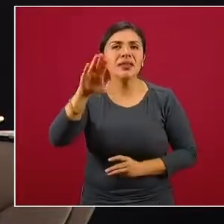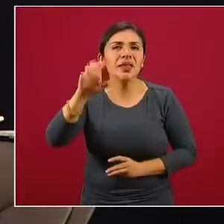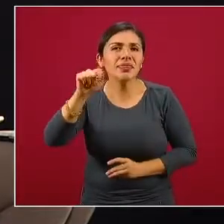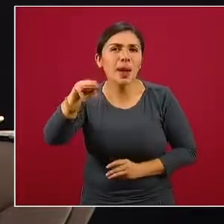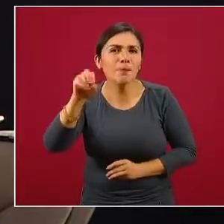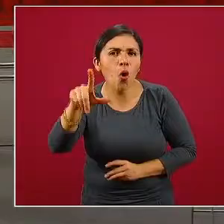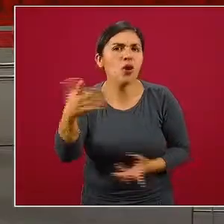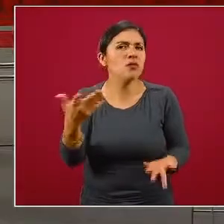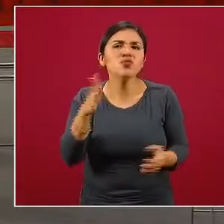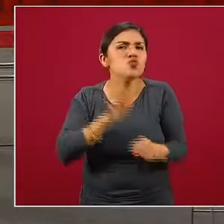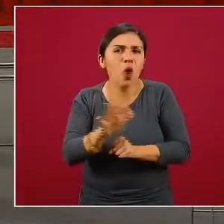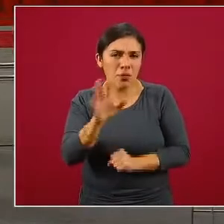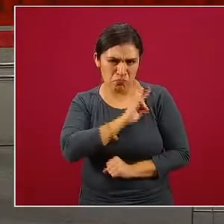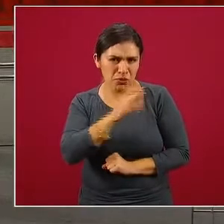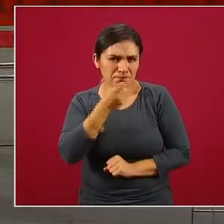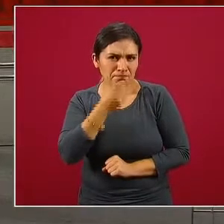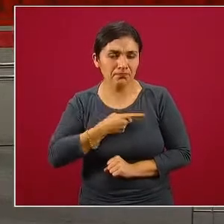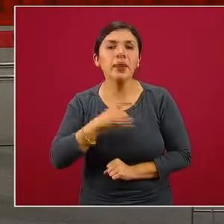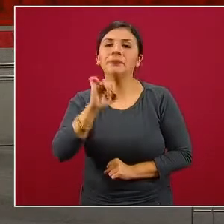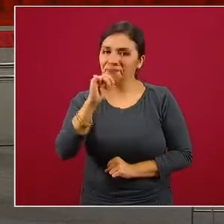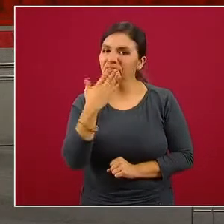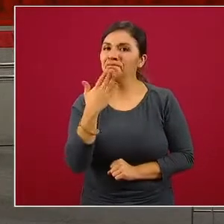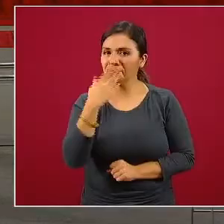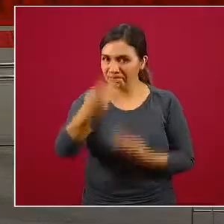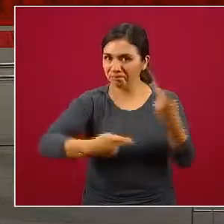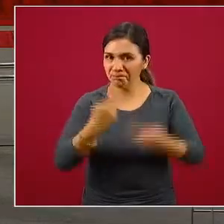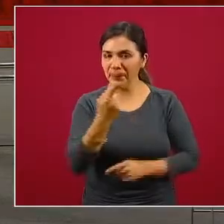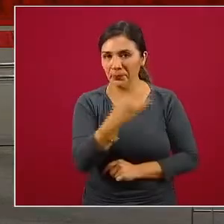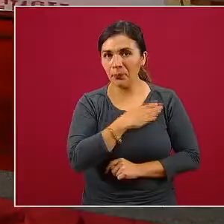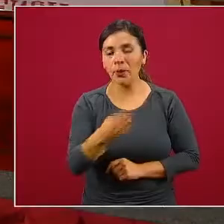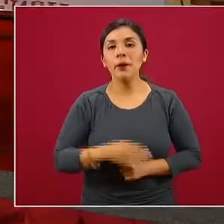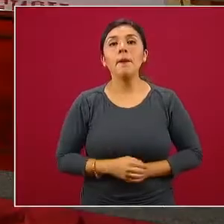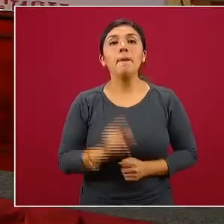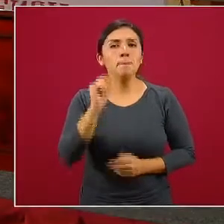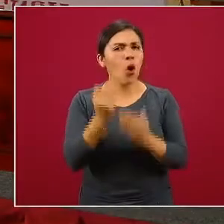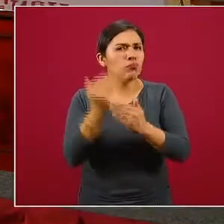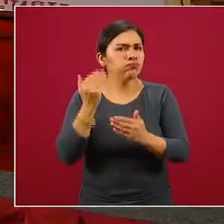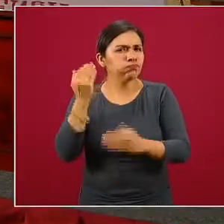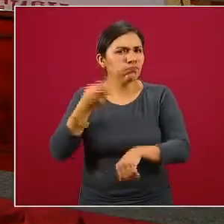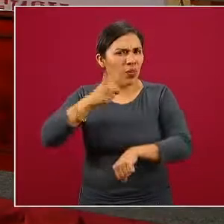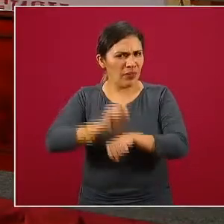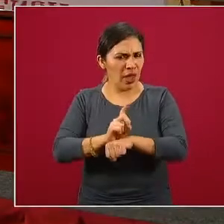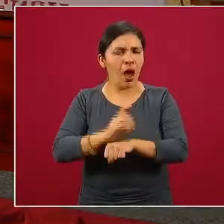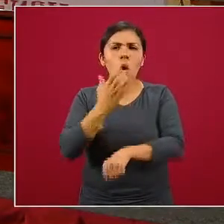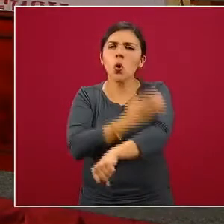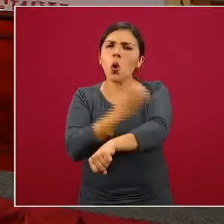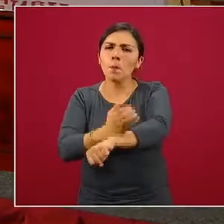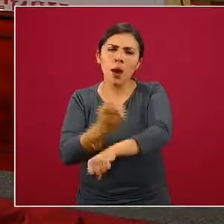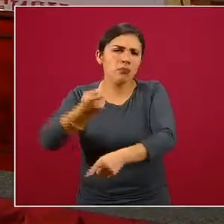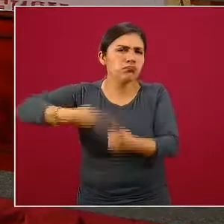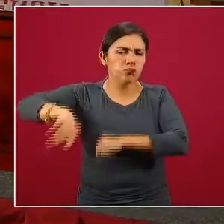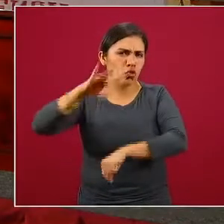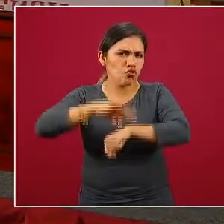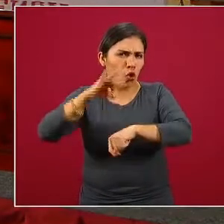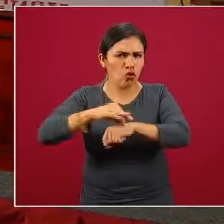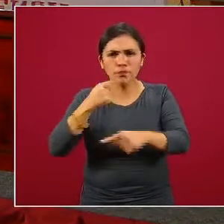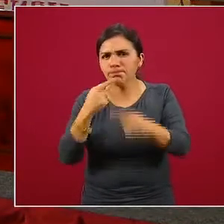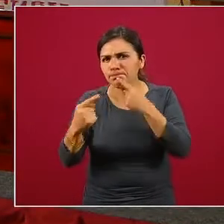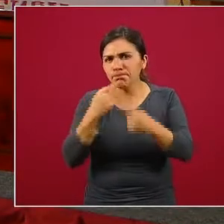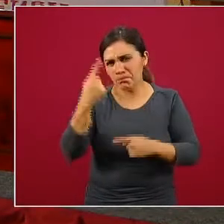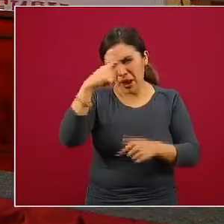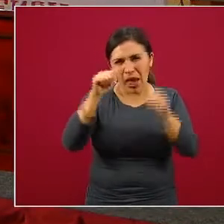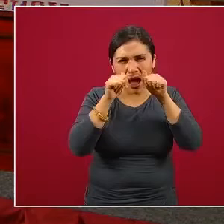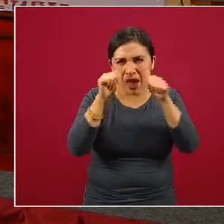Qué bueno que lo pregunta. Qué bueno que lo pregunta. Hace unos pocos días, colegas del gremio médico de atención de la